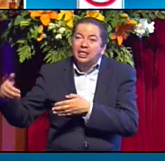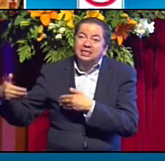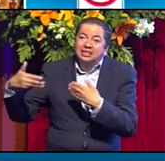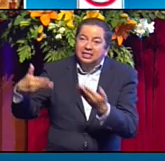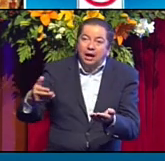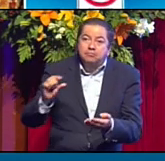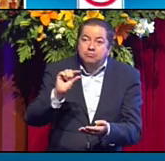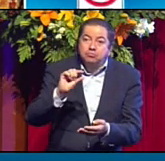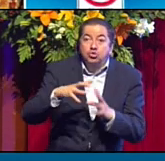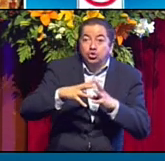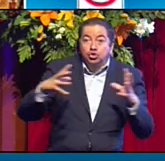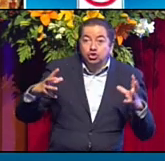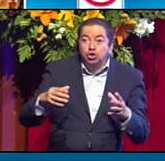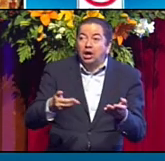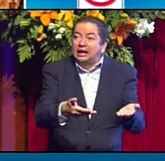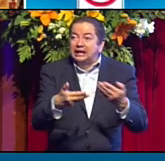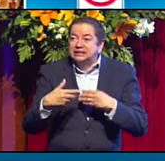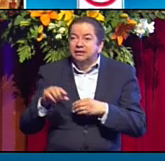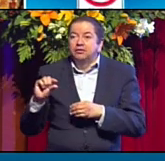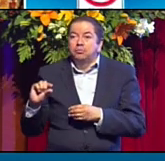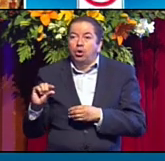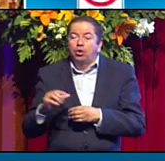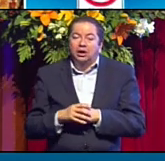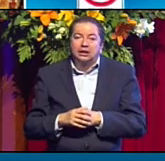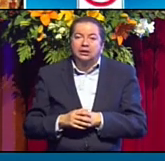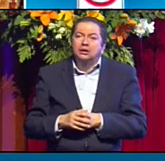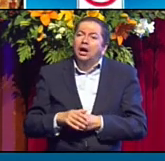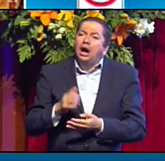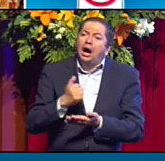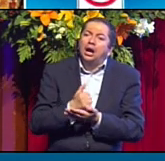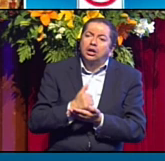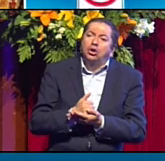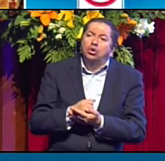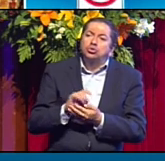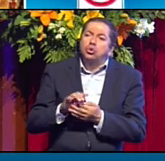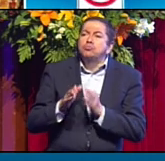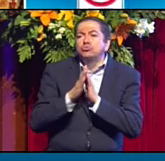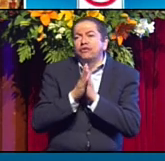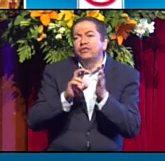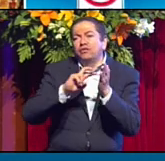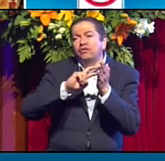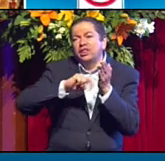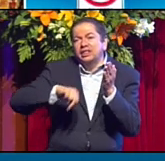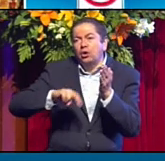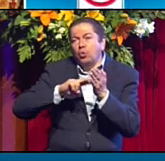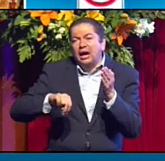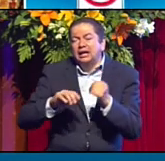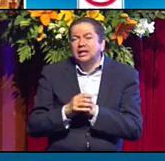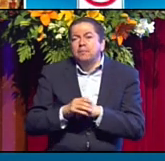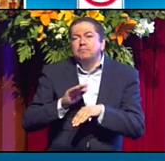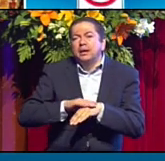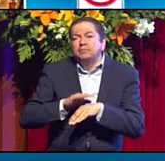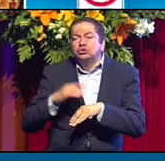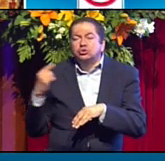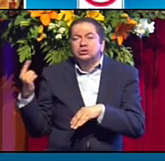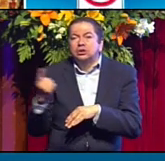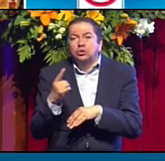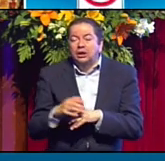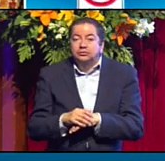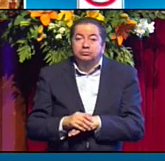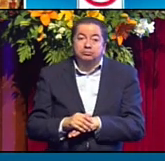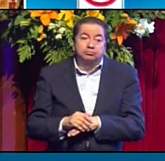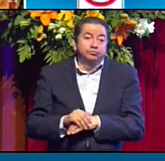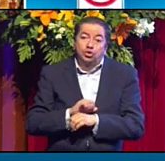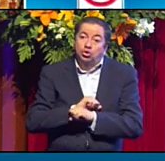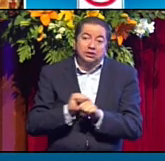y recibe poco. Por eso cuando los vecinos me dicen, alcalde, ¿nos puede hacer un descuento en este permiso de circulación que tengo pendiente? O en esto, no